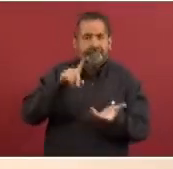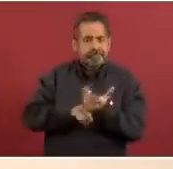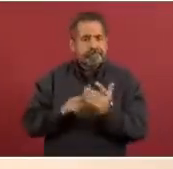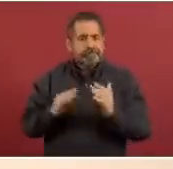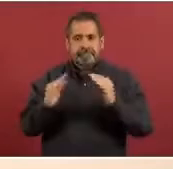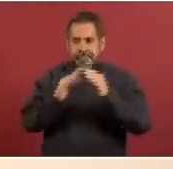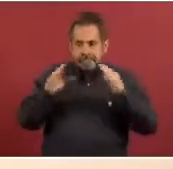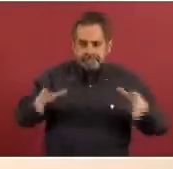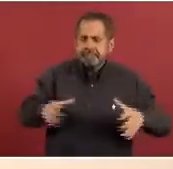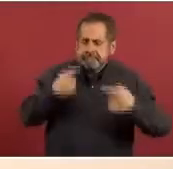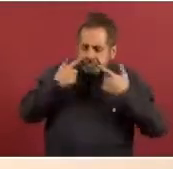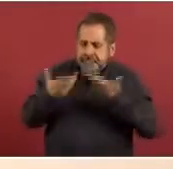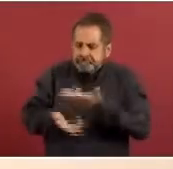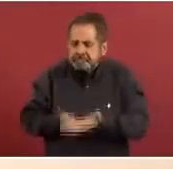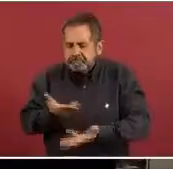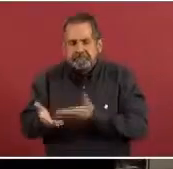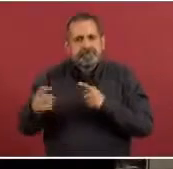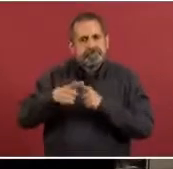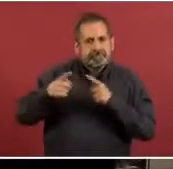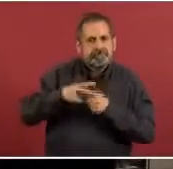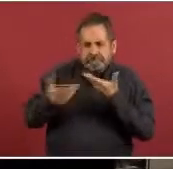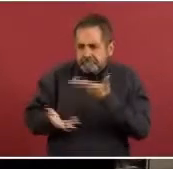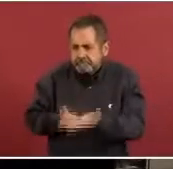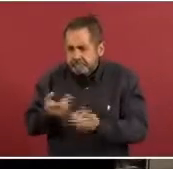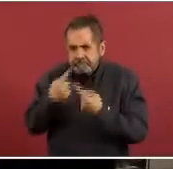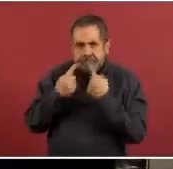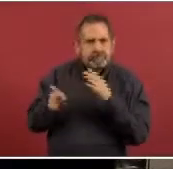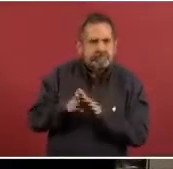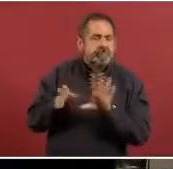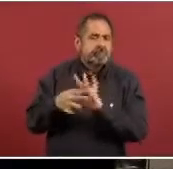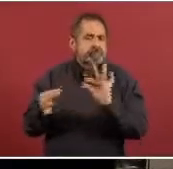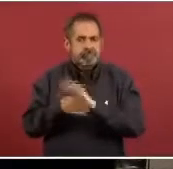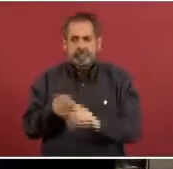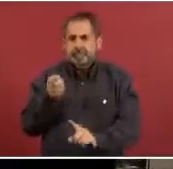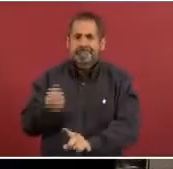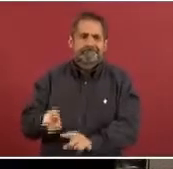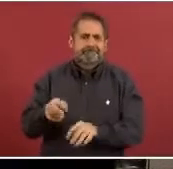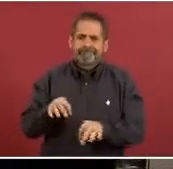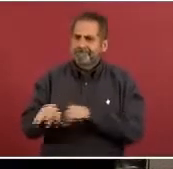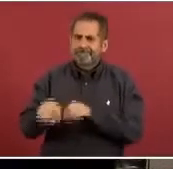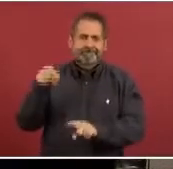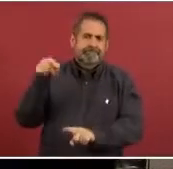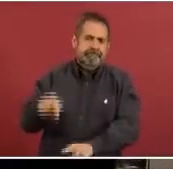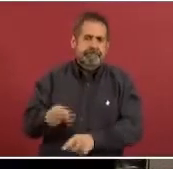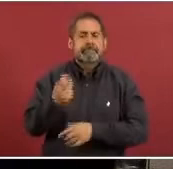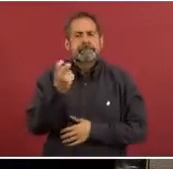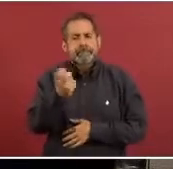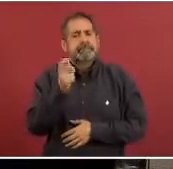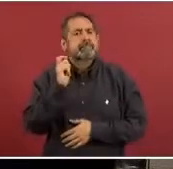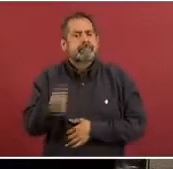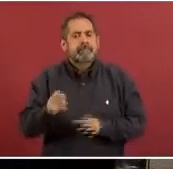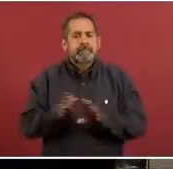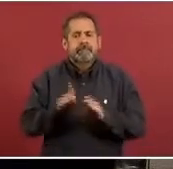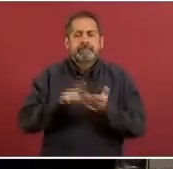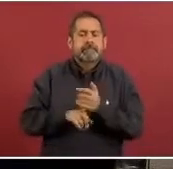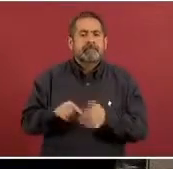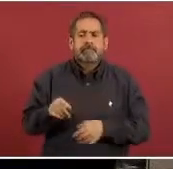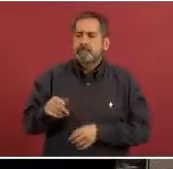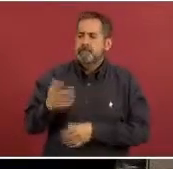más importante esta redistribución del trabajo. Y pues lo que nos ha dicho el